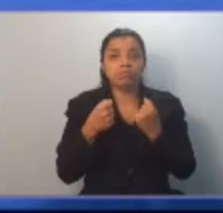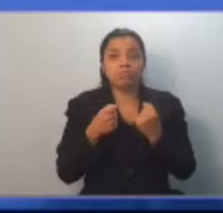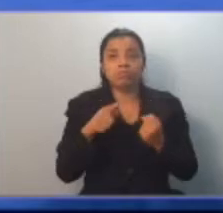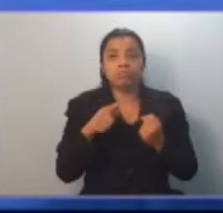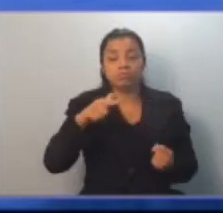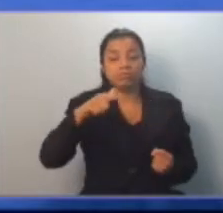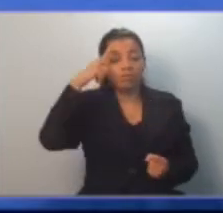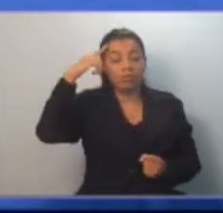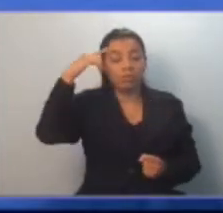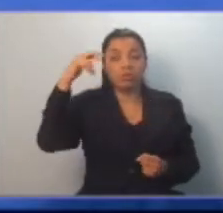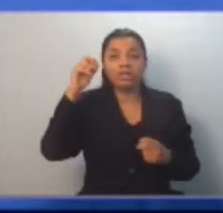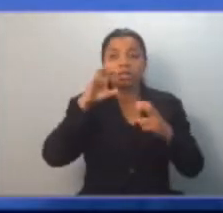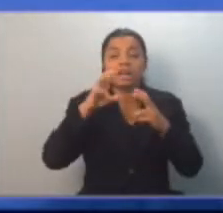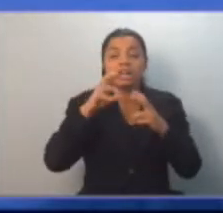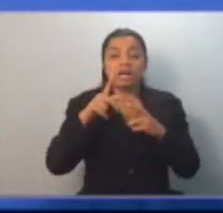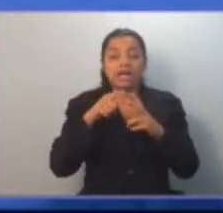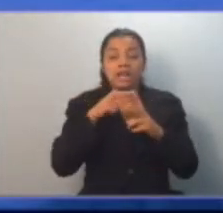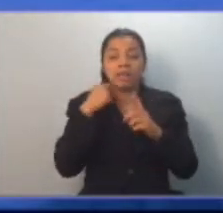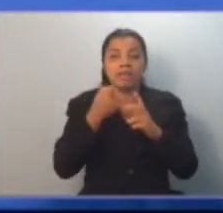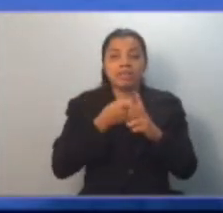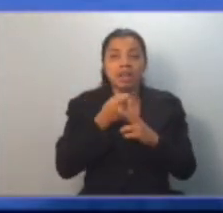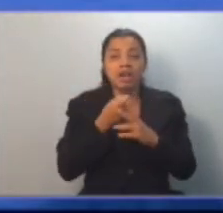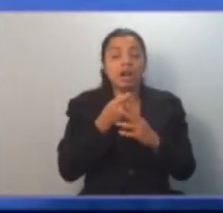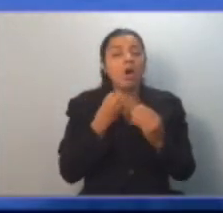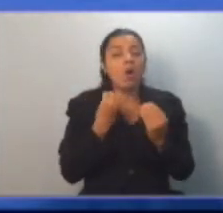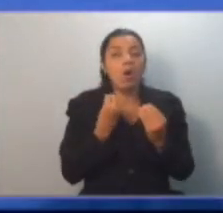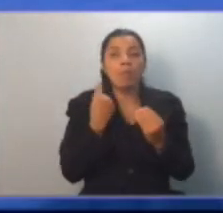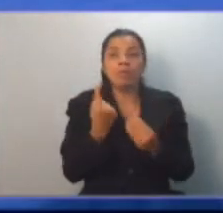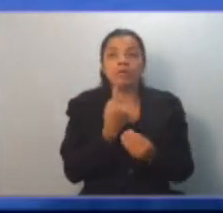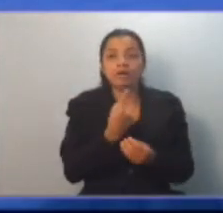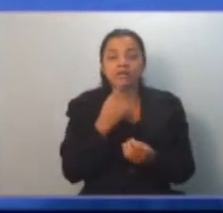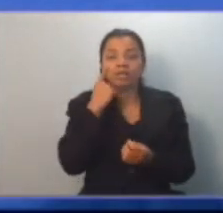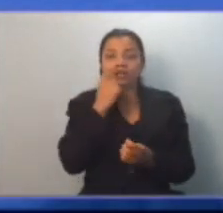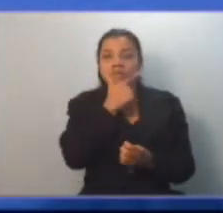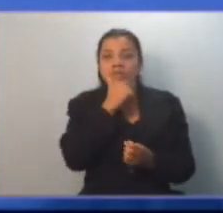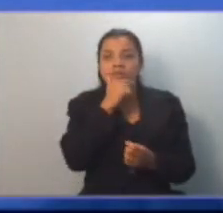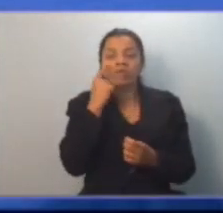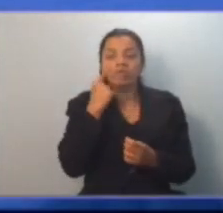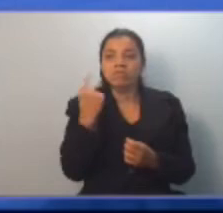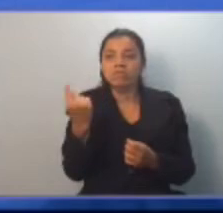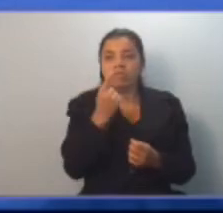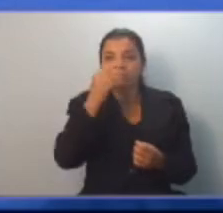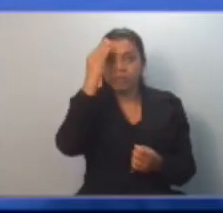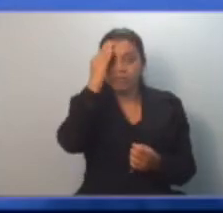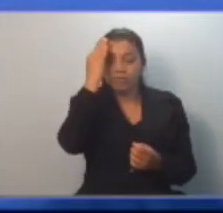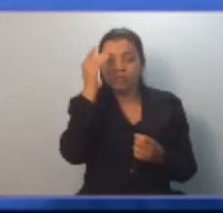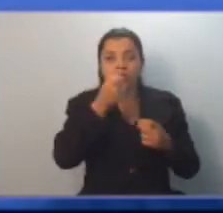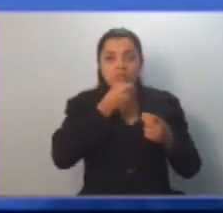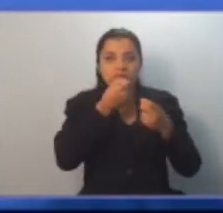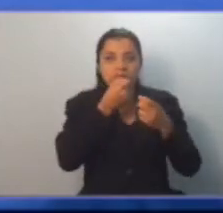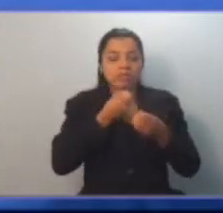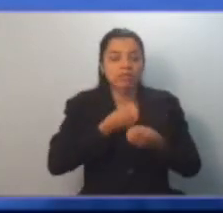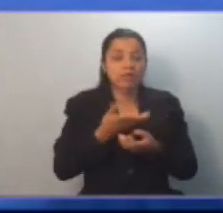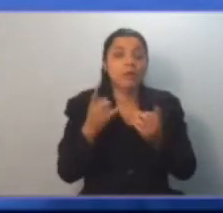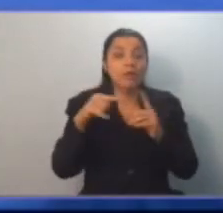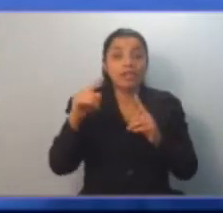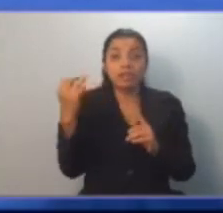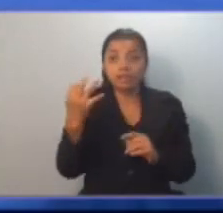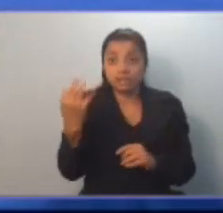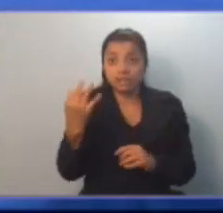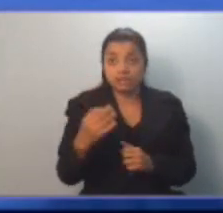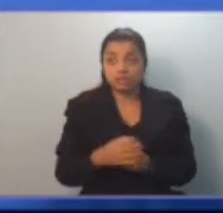política criminal de cómo debemos de transmitir a los ciudadanos para que conozcan las herramientas y cómo hacer uso de ellas cuando fuese